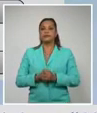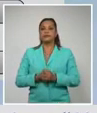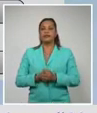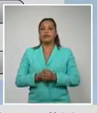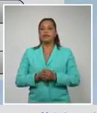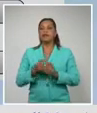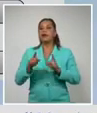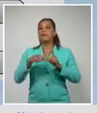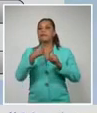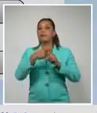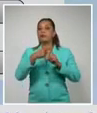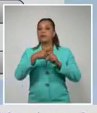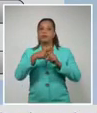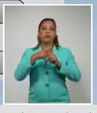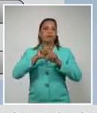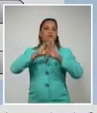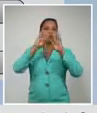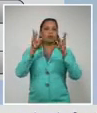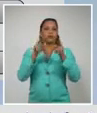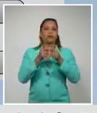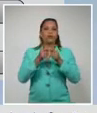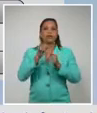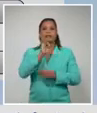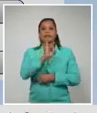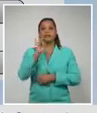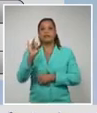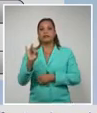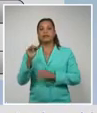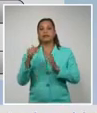diagnosticado un total de